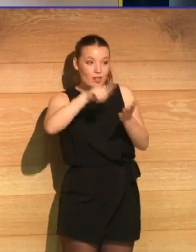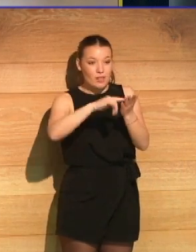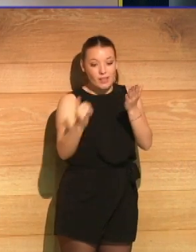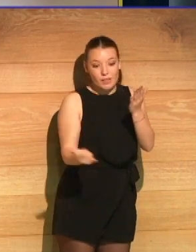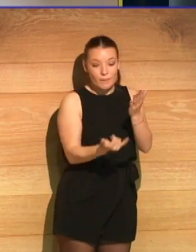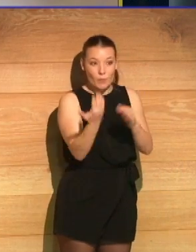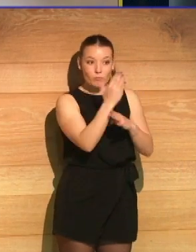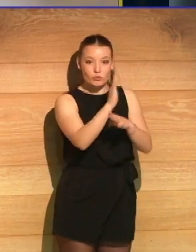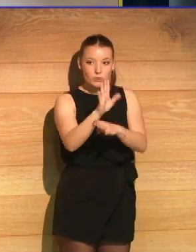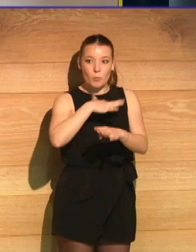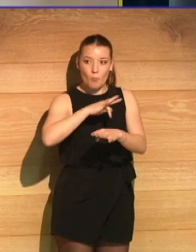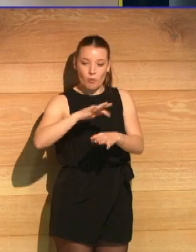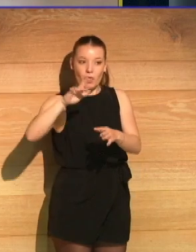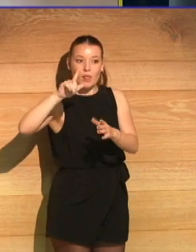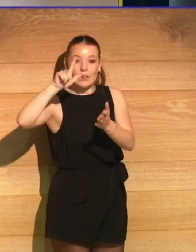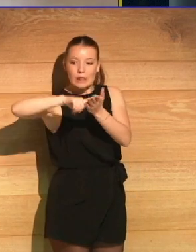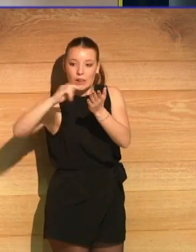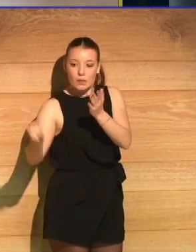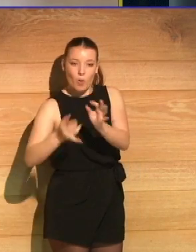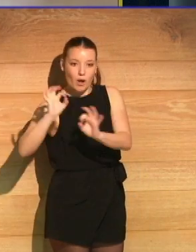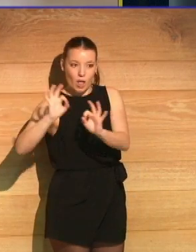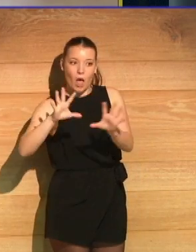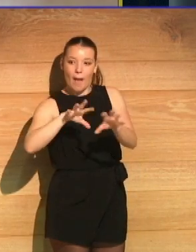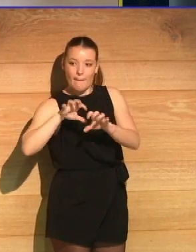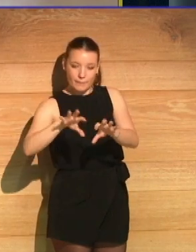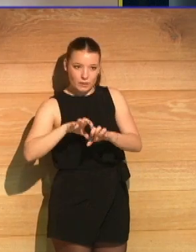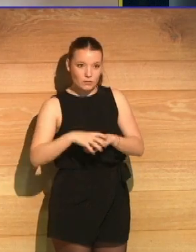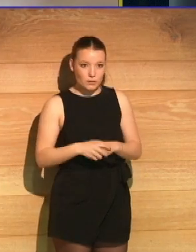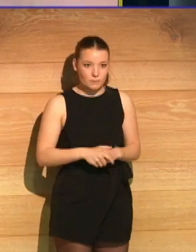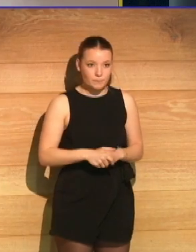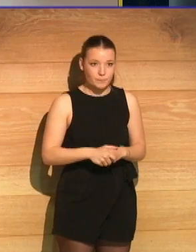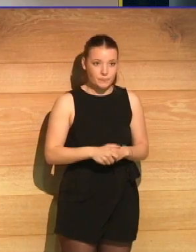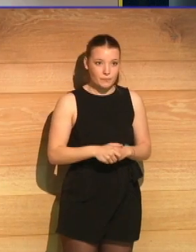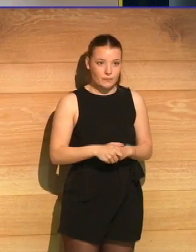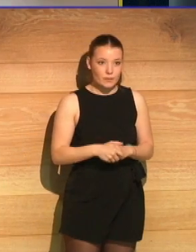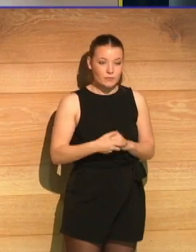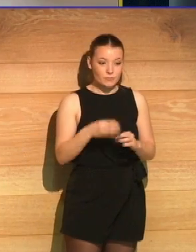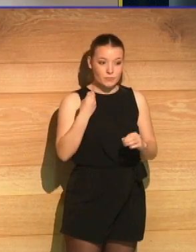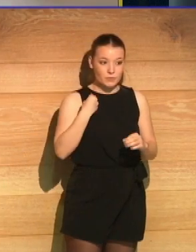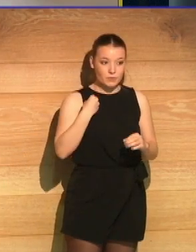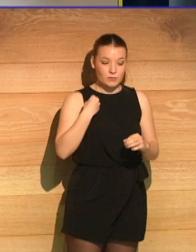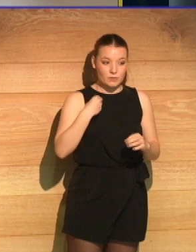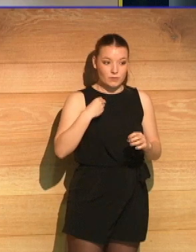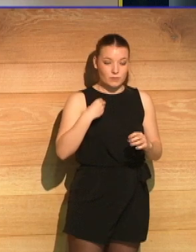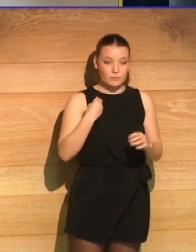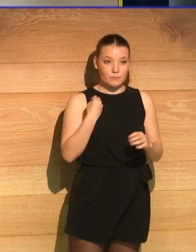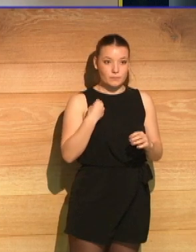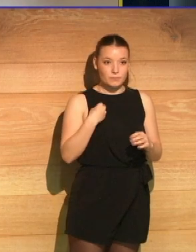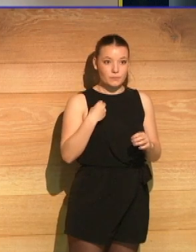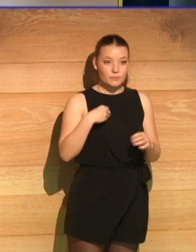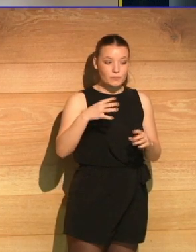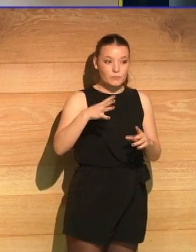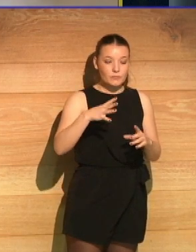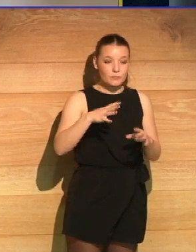del teatral y eran 8 intervenciones y de hecho una de ellas era a cargo de una conocida compañía de teatro documental alemana, Rimini